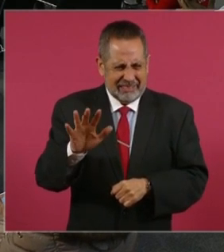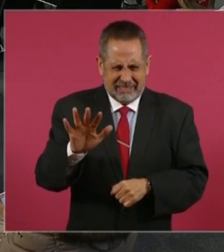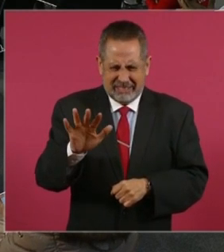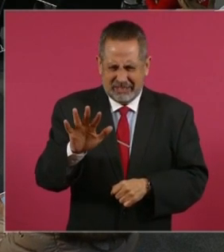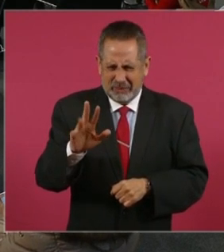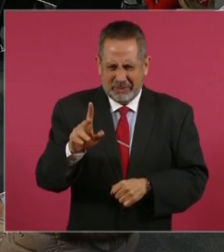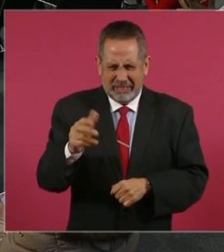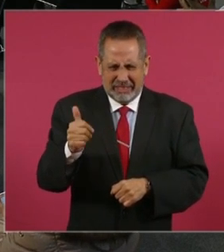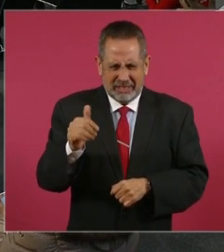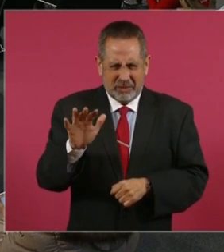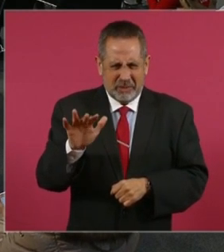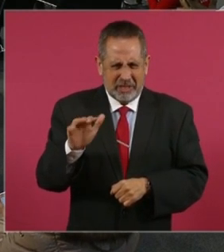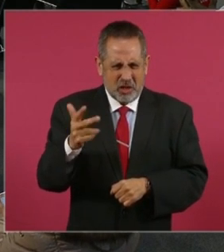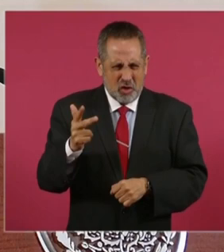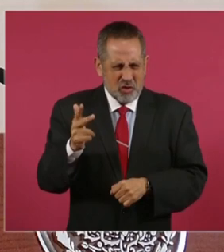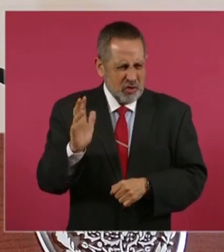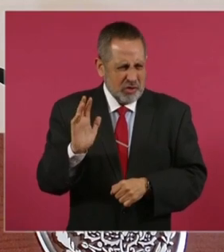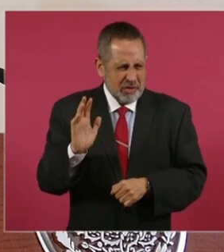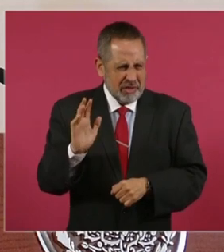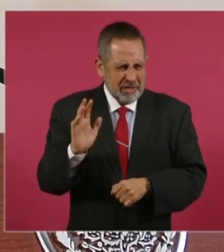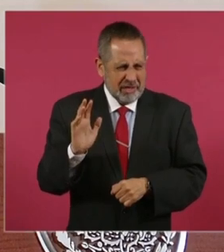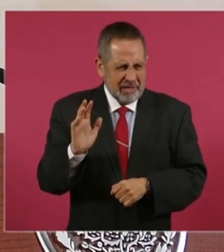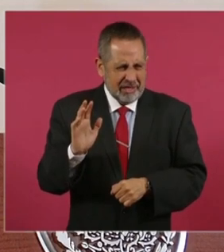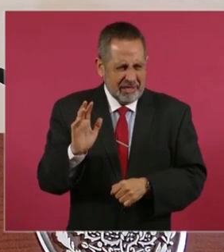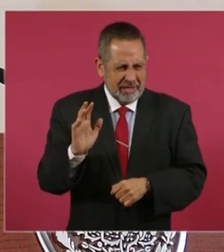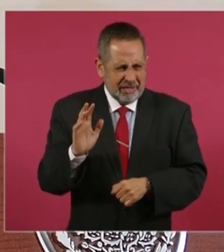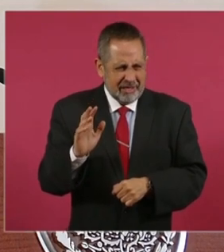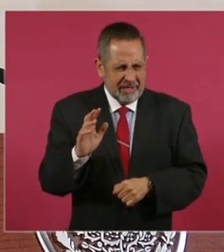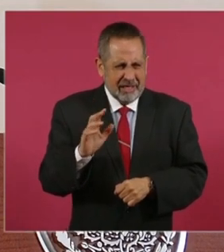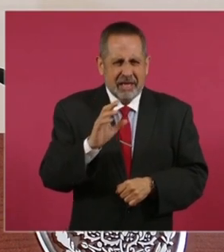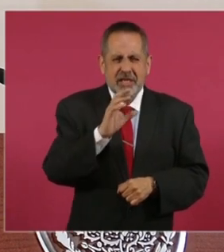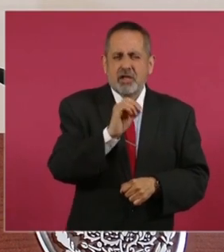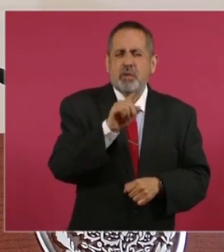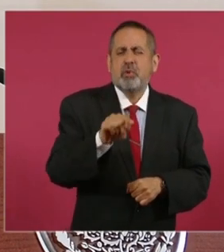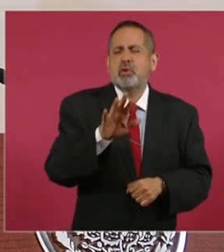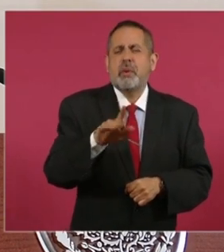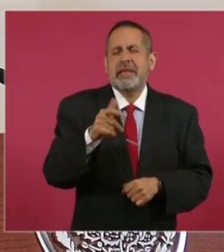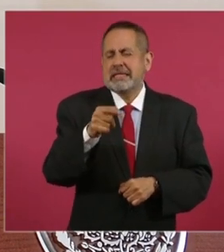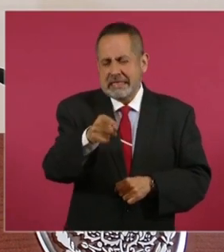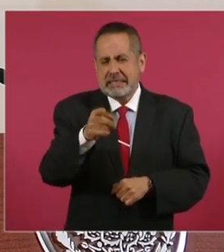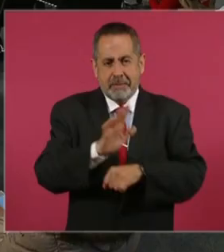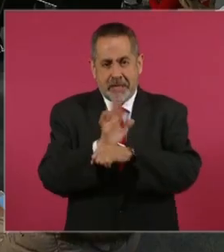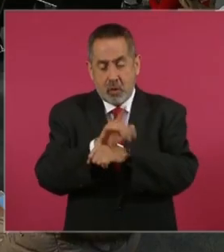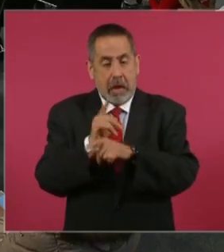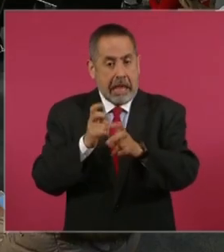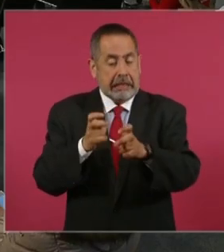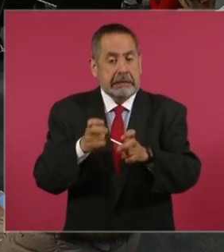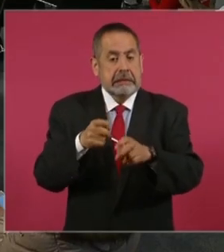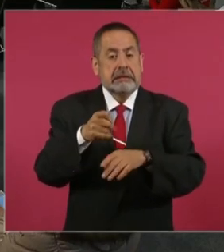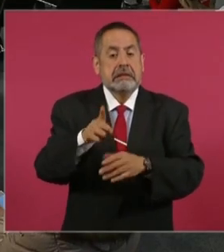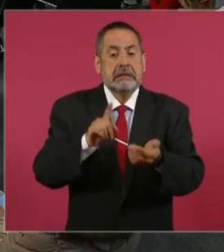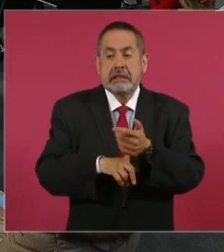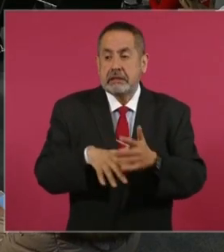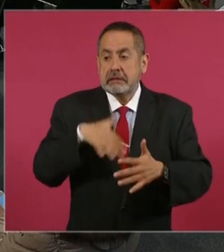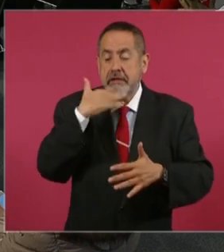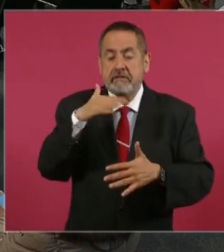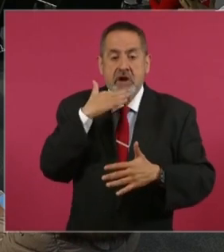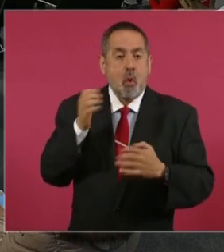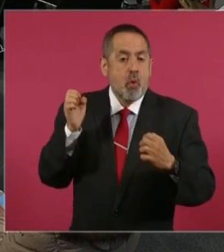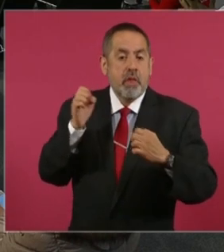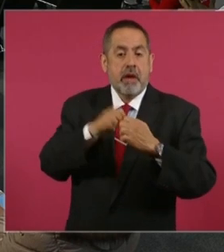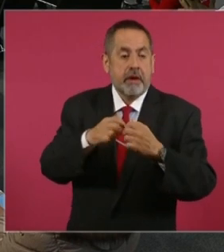cincuenta y cincuenta y ocho, cero punto cincuenta y cero punto cincuenta y seis, es cuando el fraude,